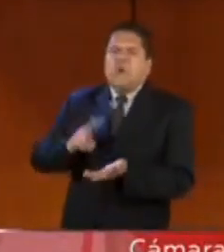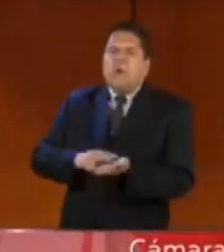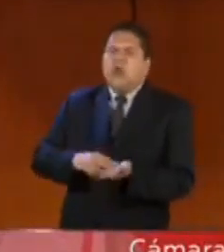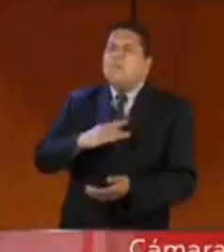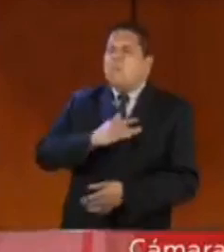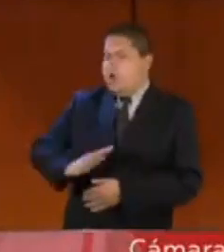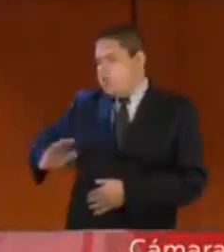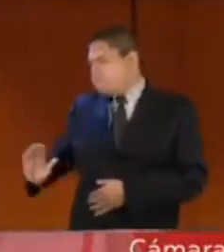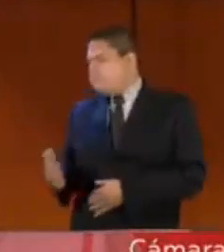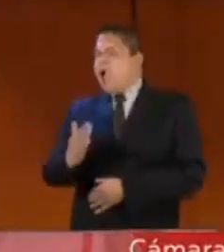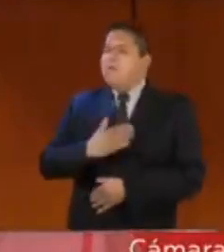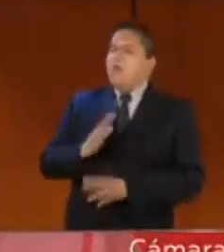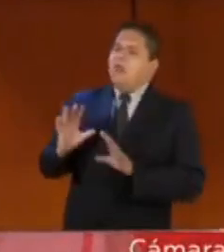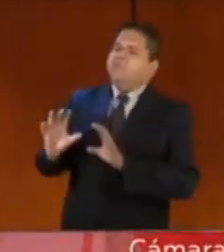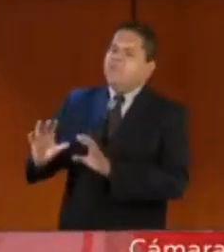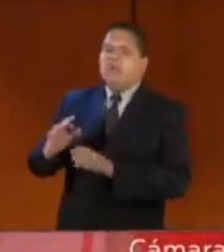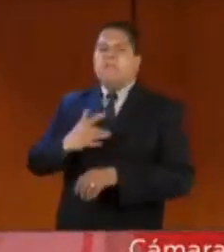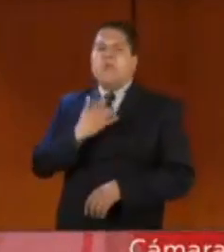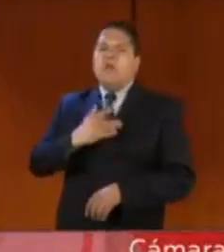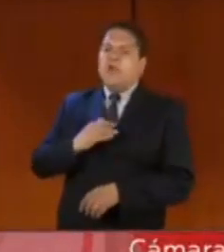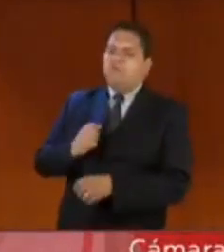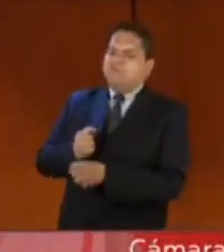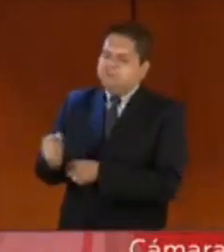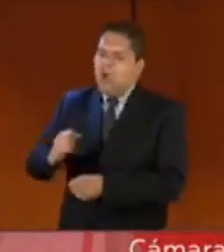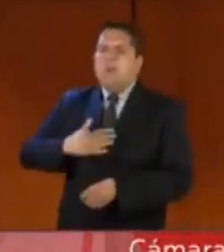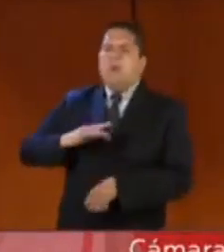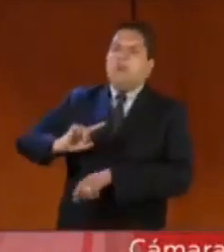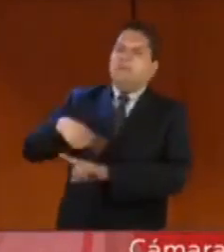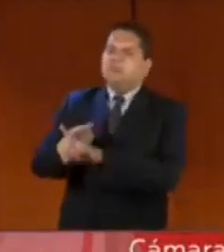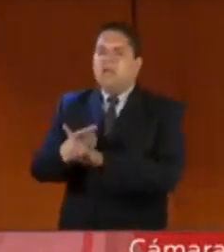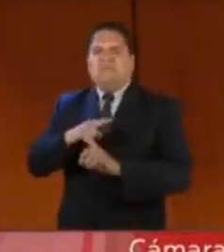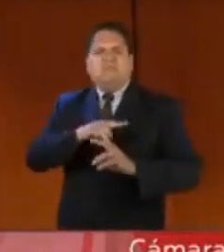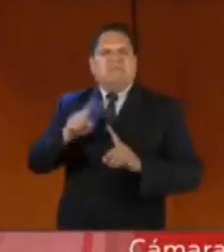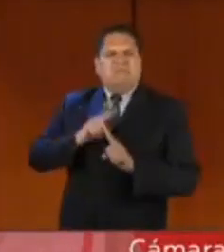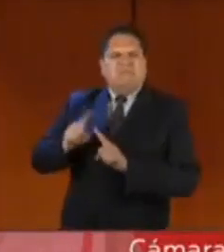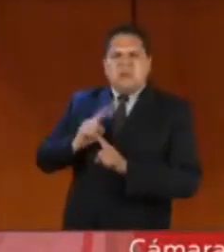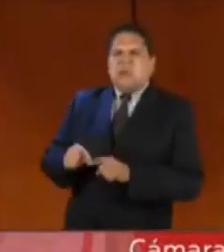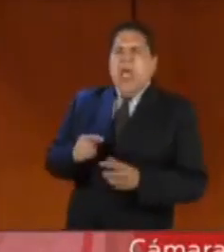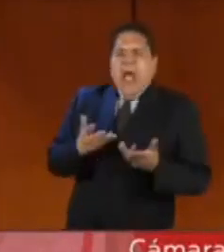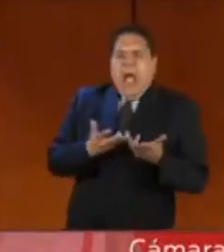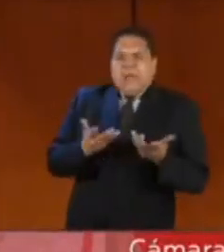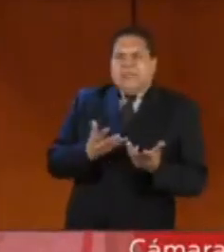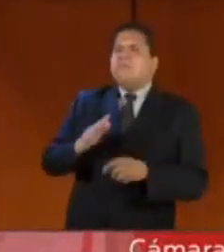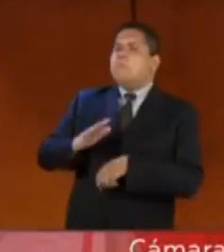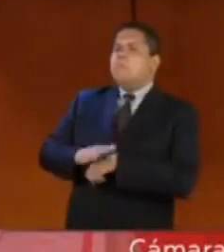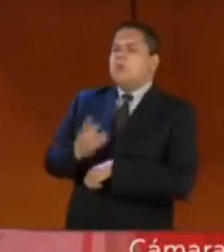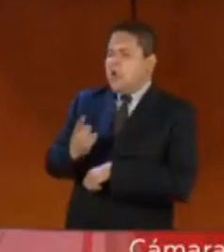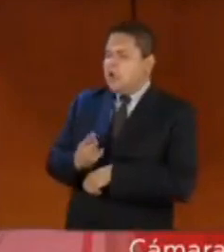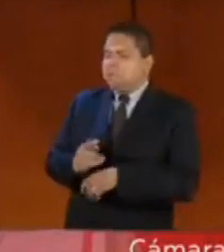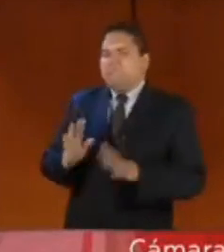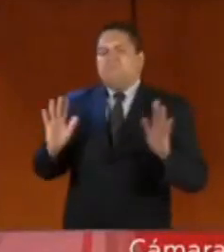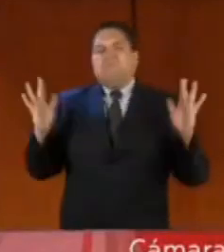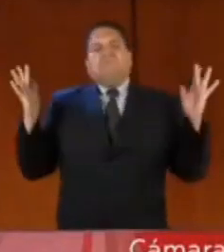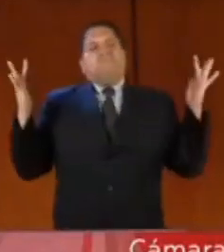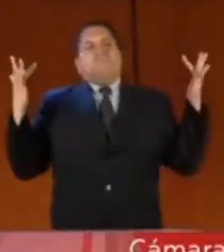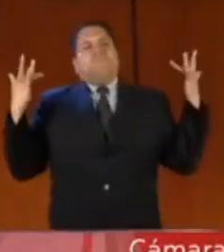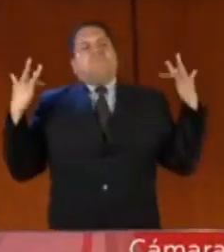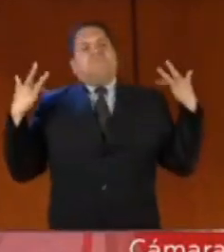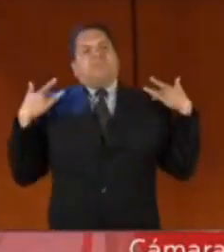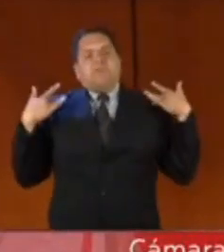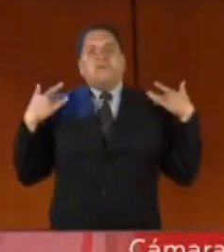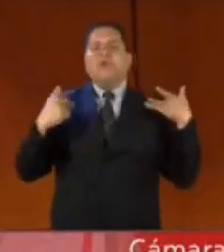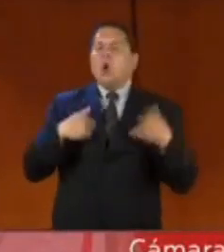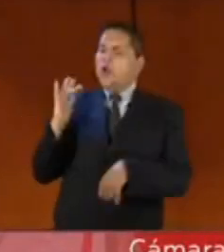pueden acosar y lo hacen literal porque se puede porque en méxico en méxico no pasa